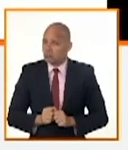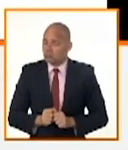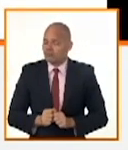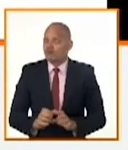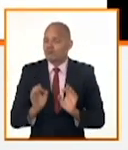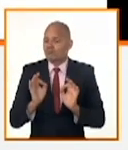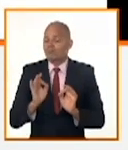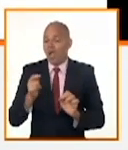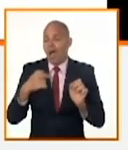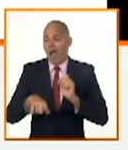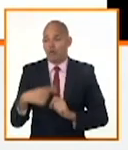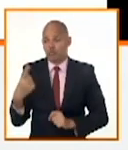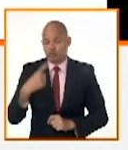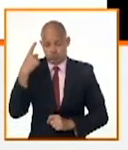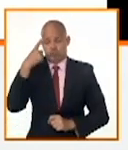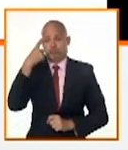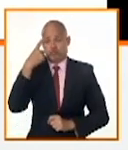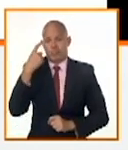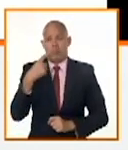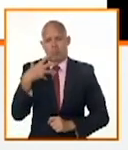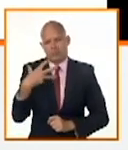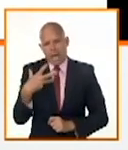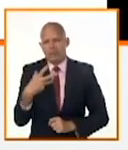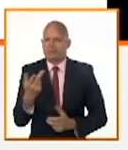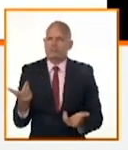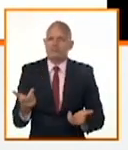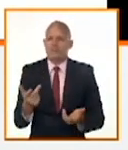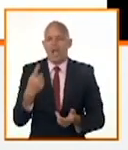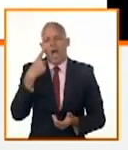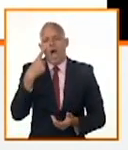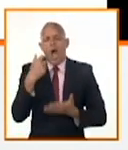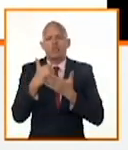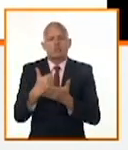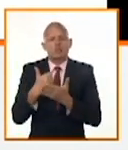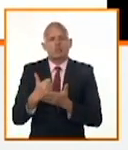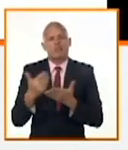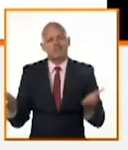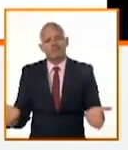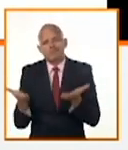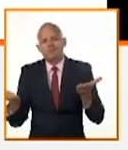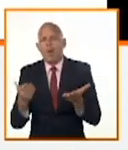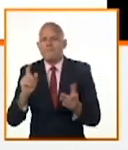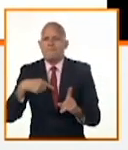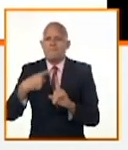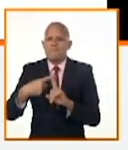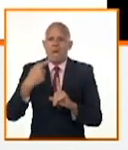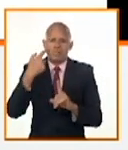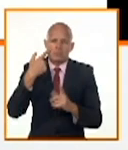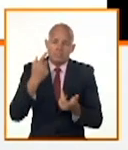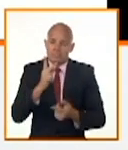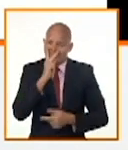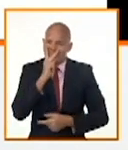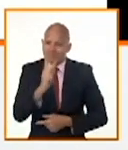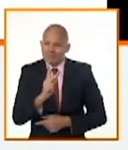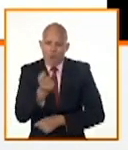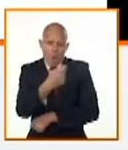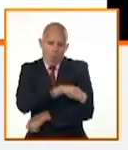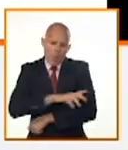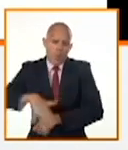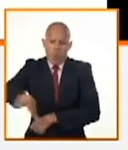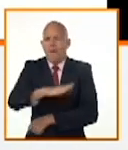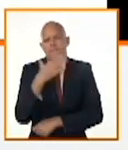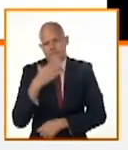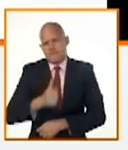una una responsabilidad grande de avanzar en la creación de para que la población obtenga los beneficios